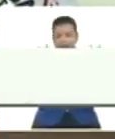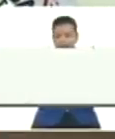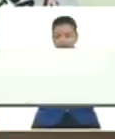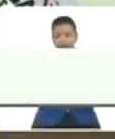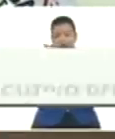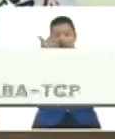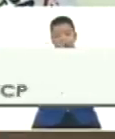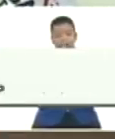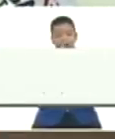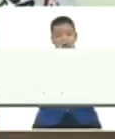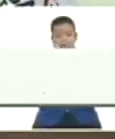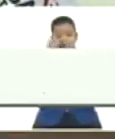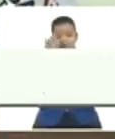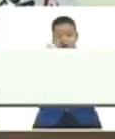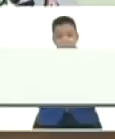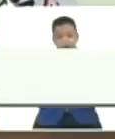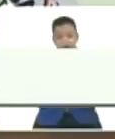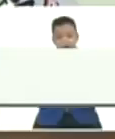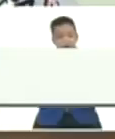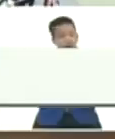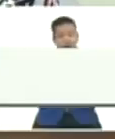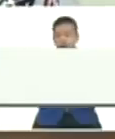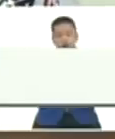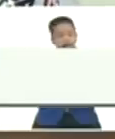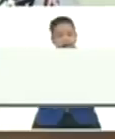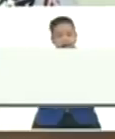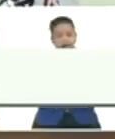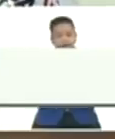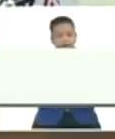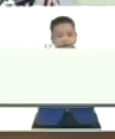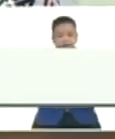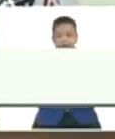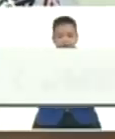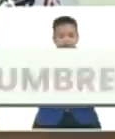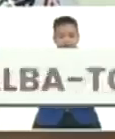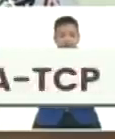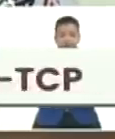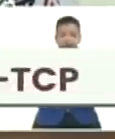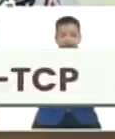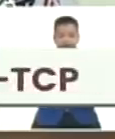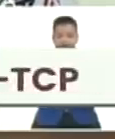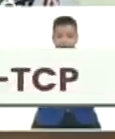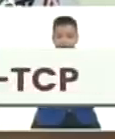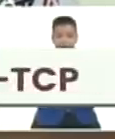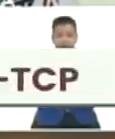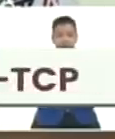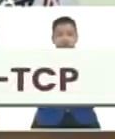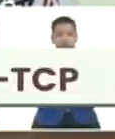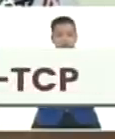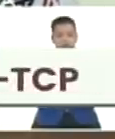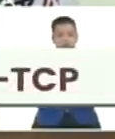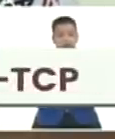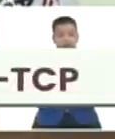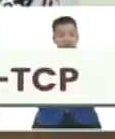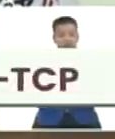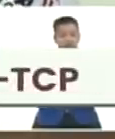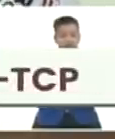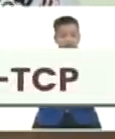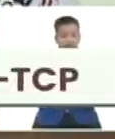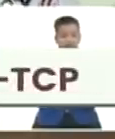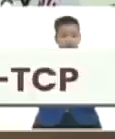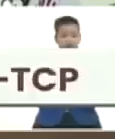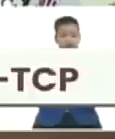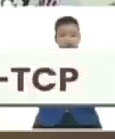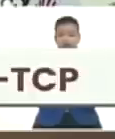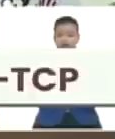TCP repudia las exclusiones y trato discriminatorio en la denominada Cumbre de las Américas en